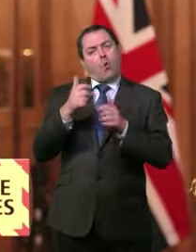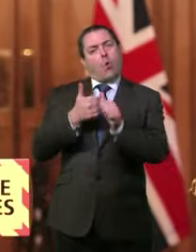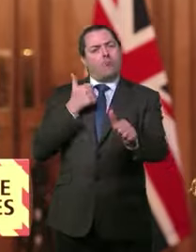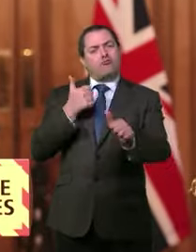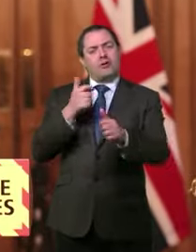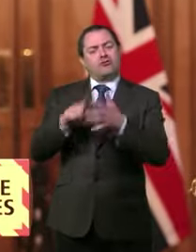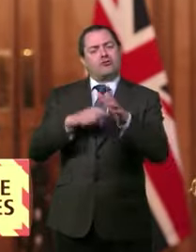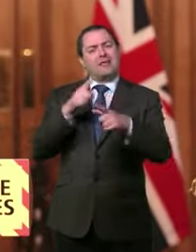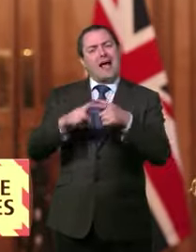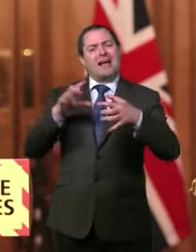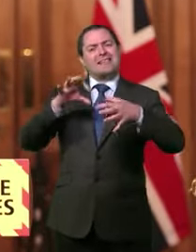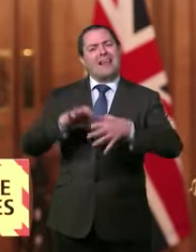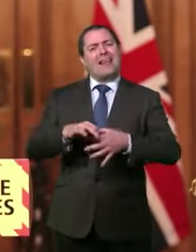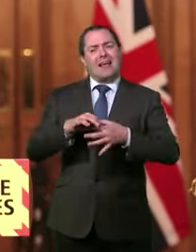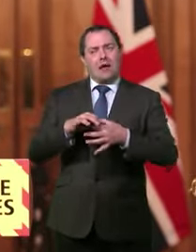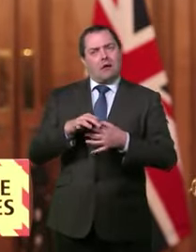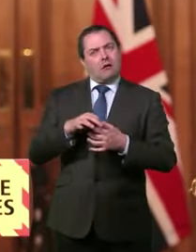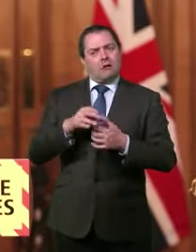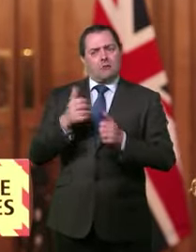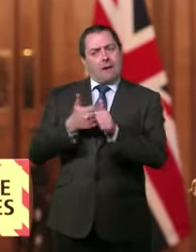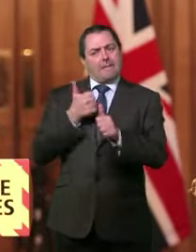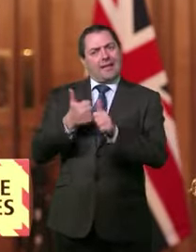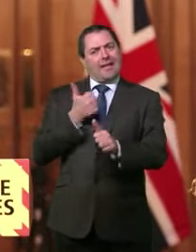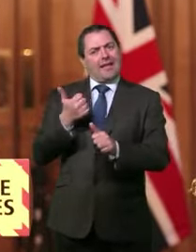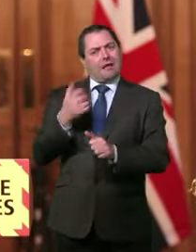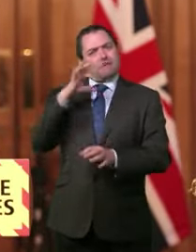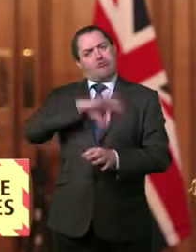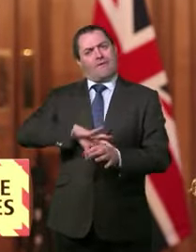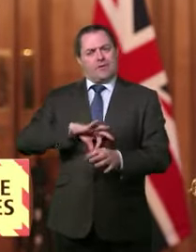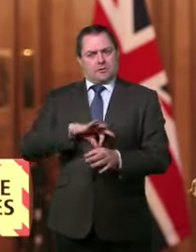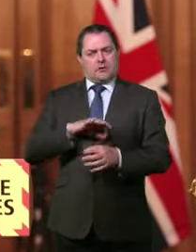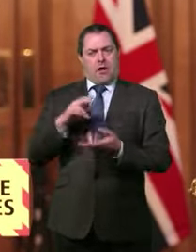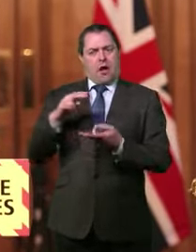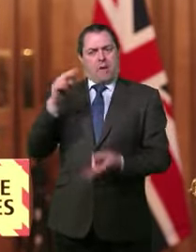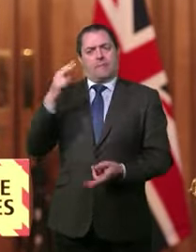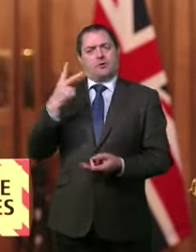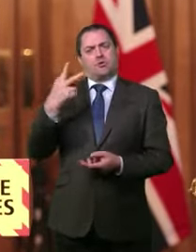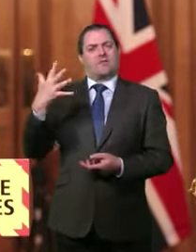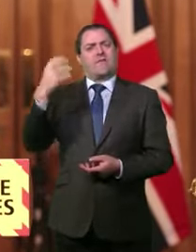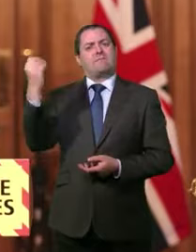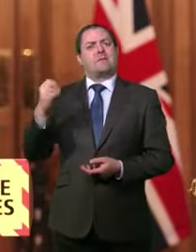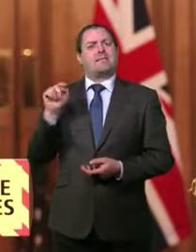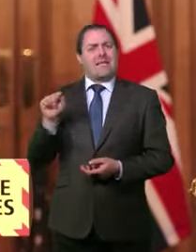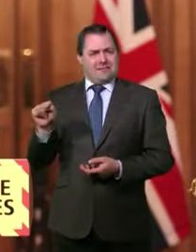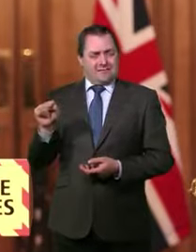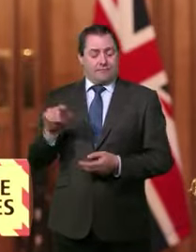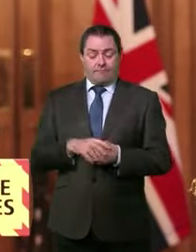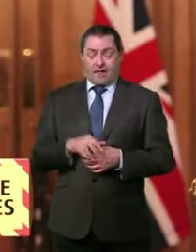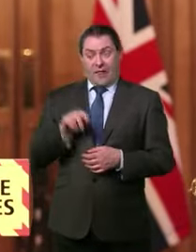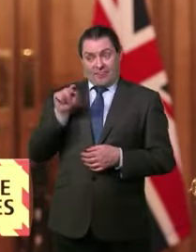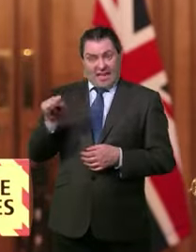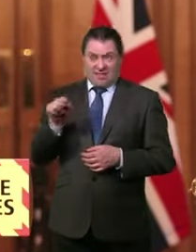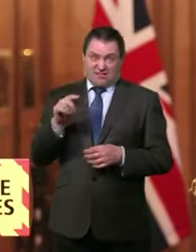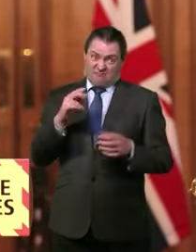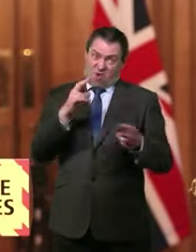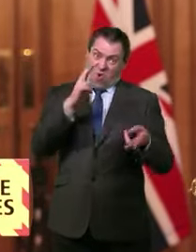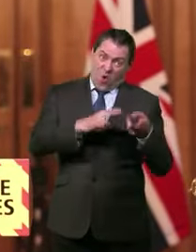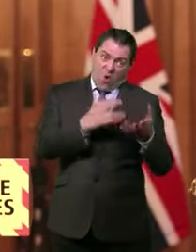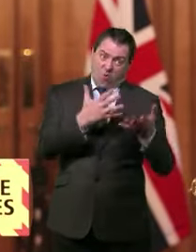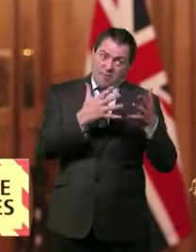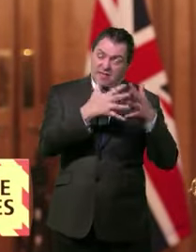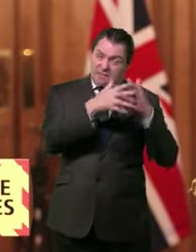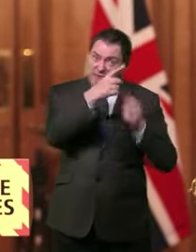tengan el reino unido seguirá teniendo una tasa impositiva corporativa más baja en los eeuu japón canadá